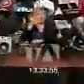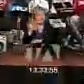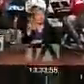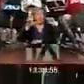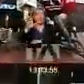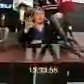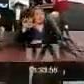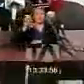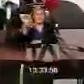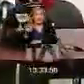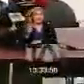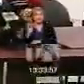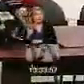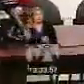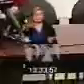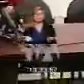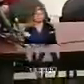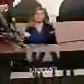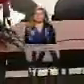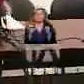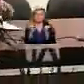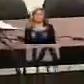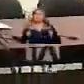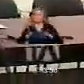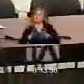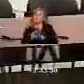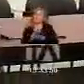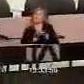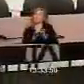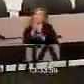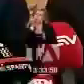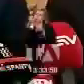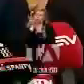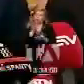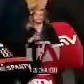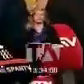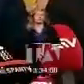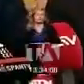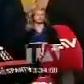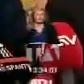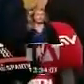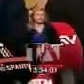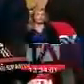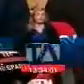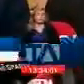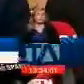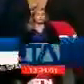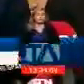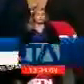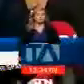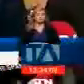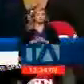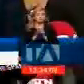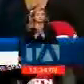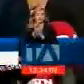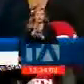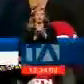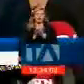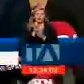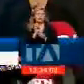por César Litardo, hace un exhorto para que los asambleístas aprueben el informe. Solicitamos se apruebe